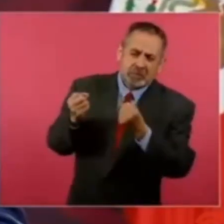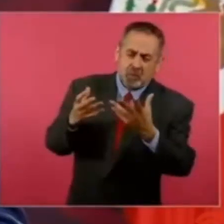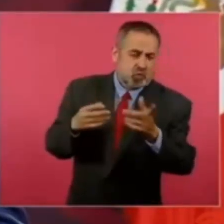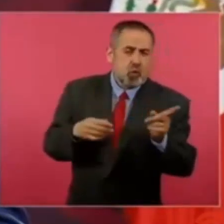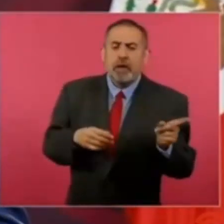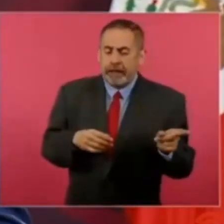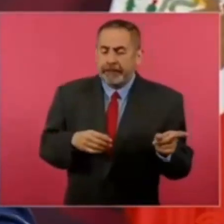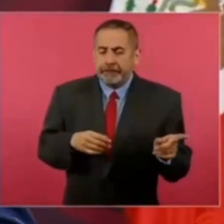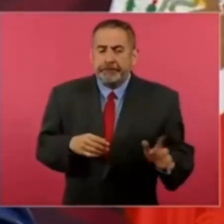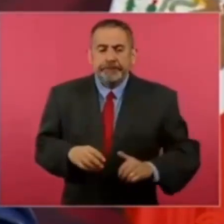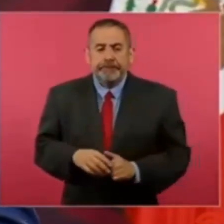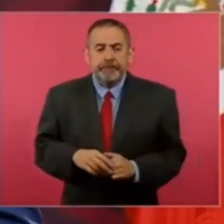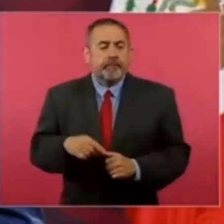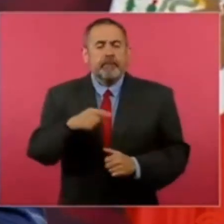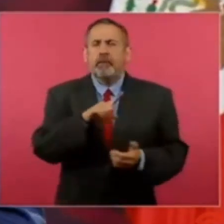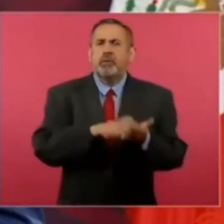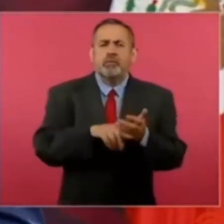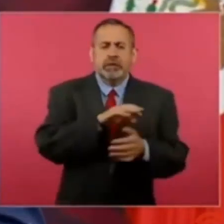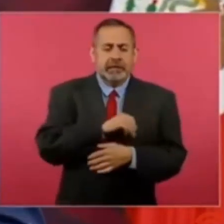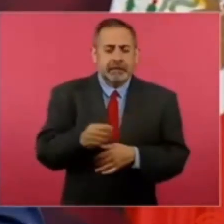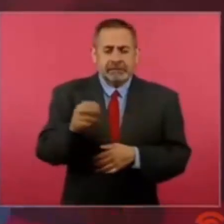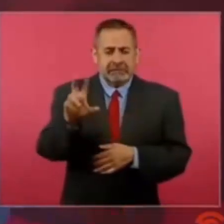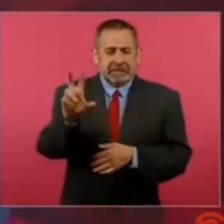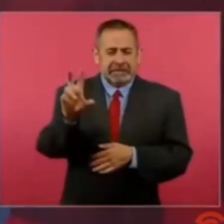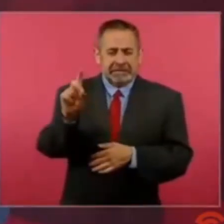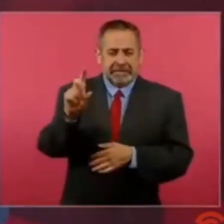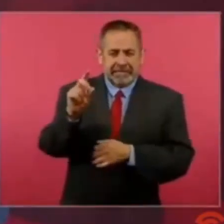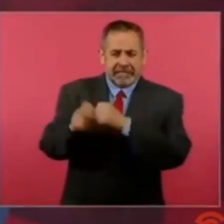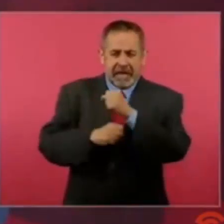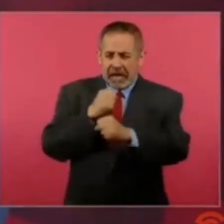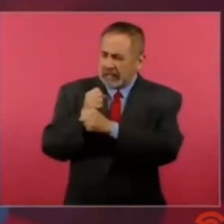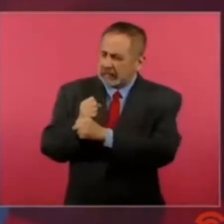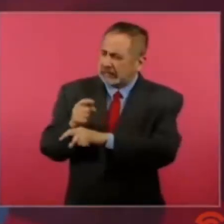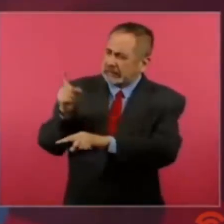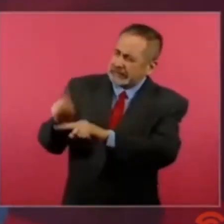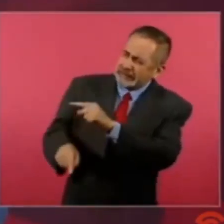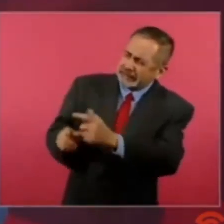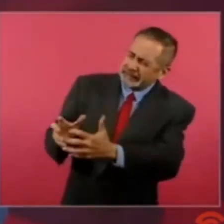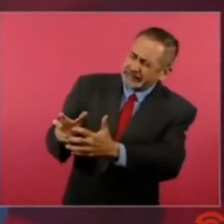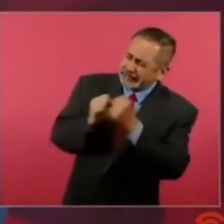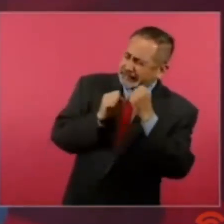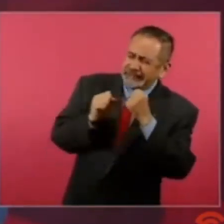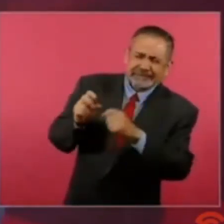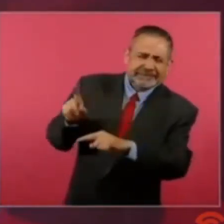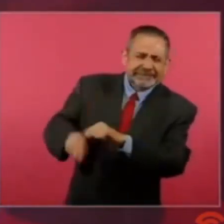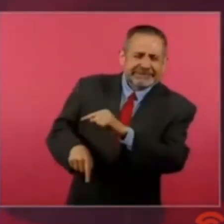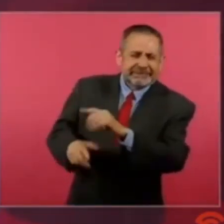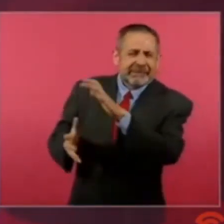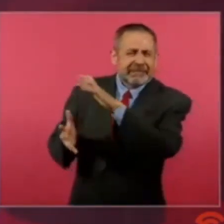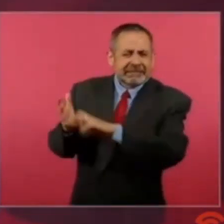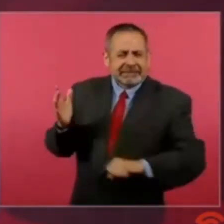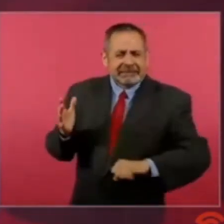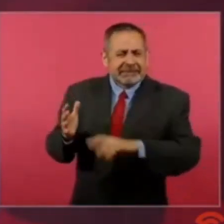Tardaron más de 3 décadas saqueando al país,